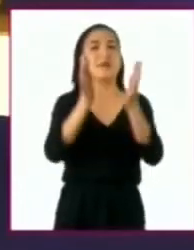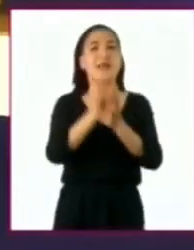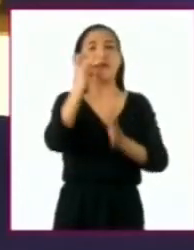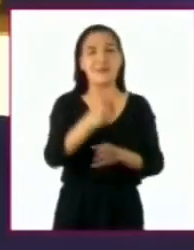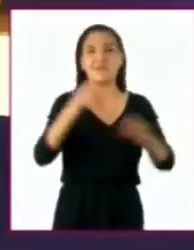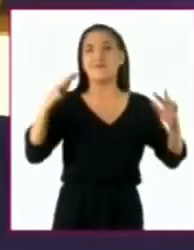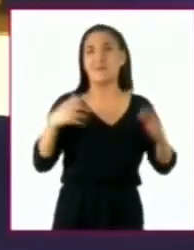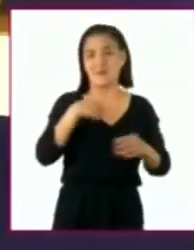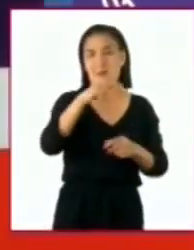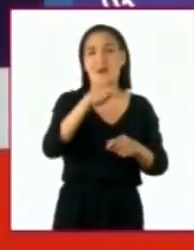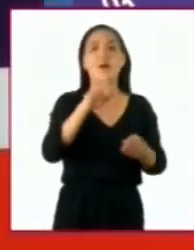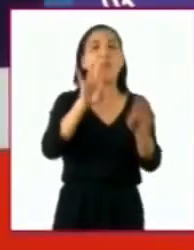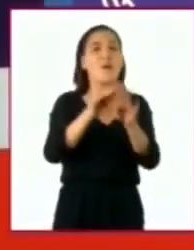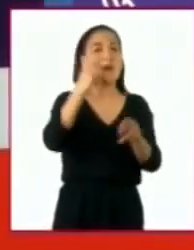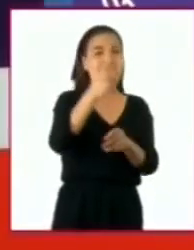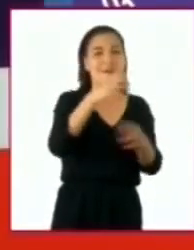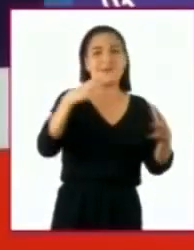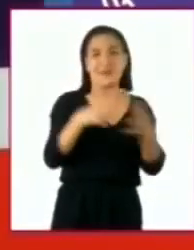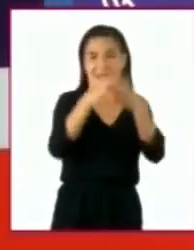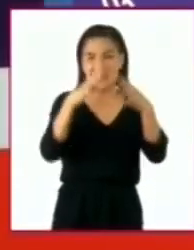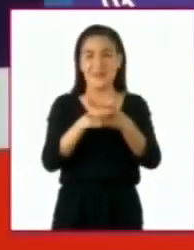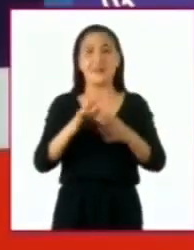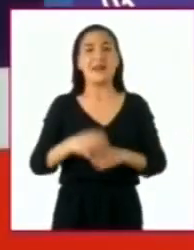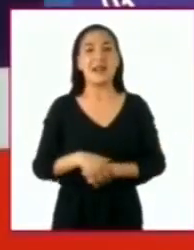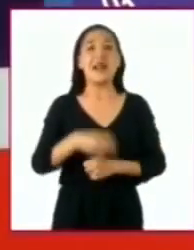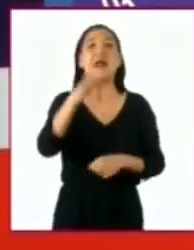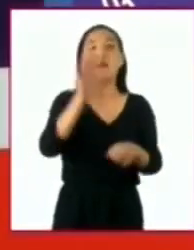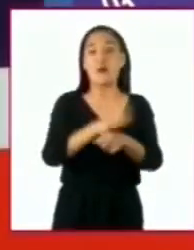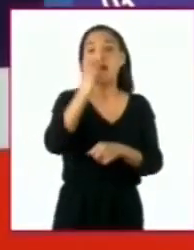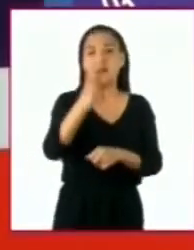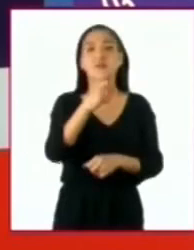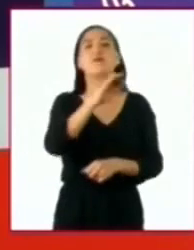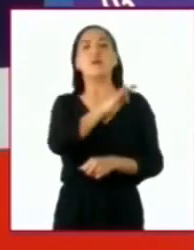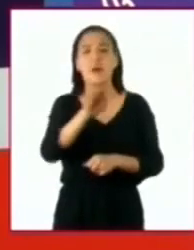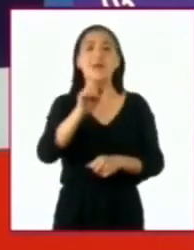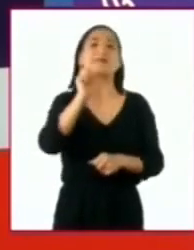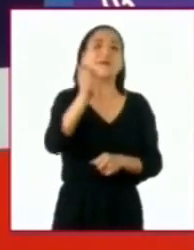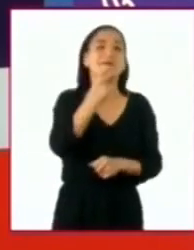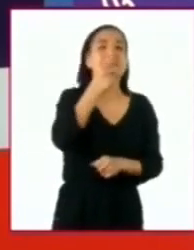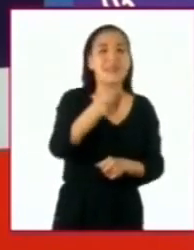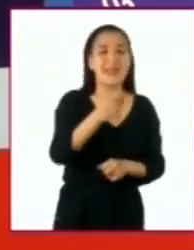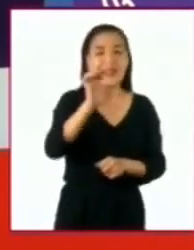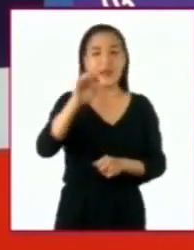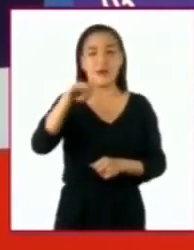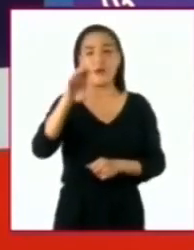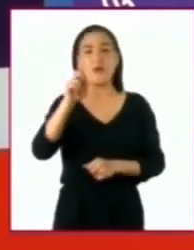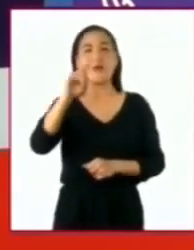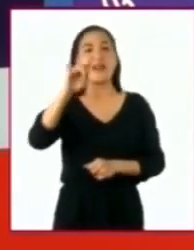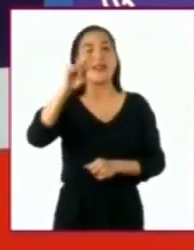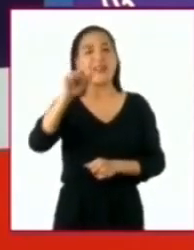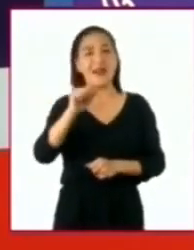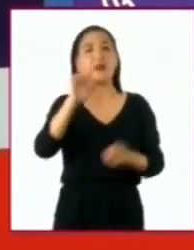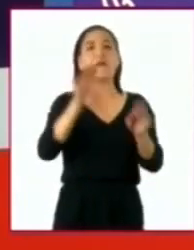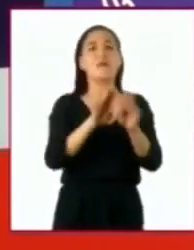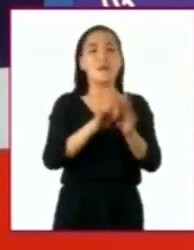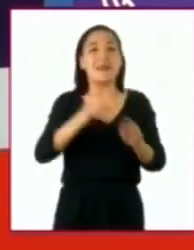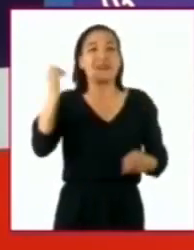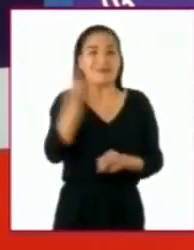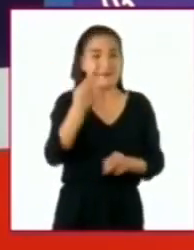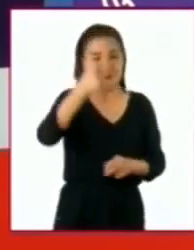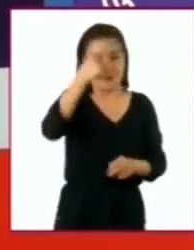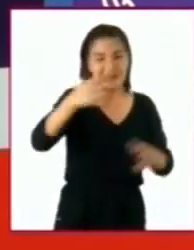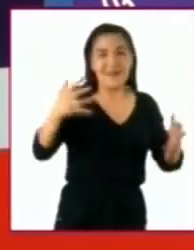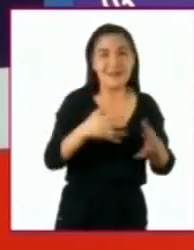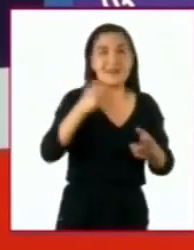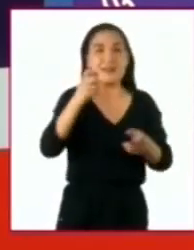guerra. Por tanto, se puede afirmar que la encomienda se adaptó a la necesidad de mantener el